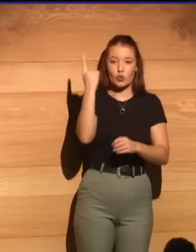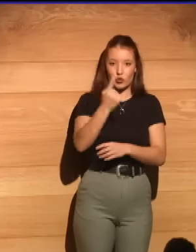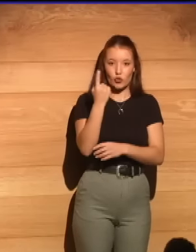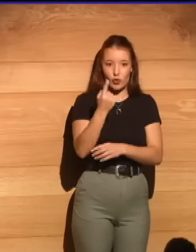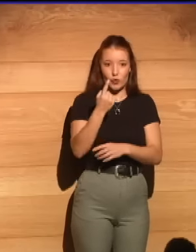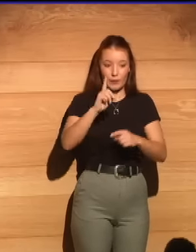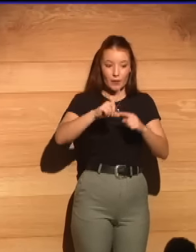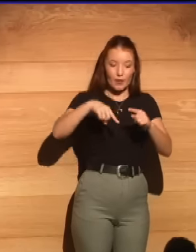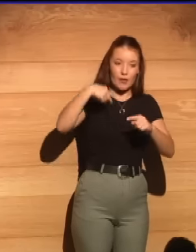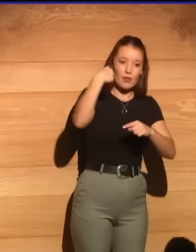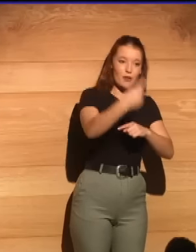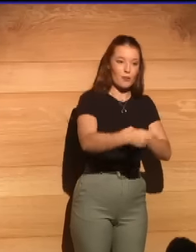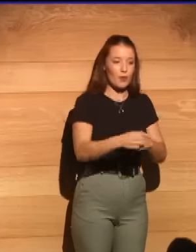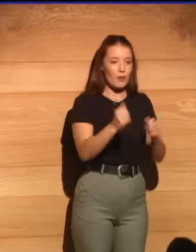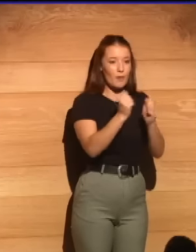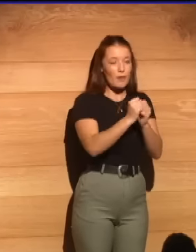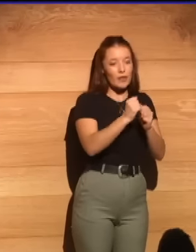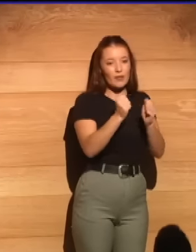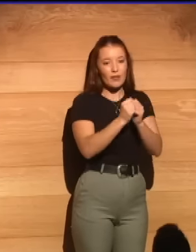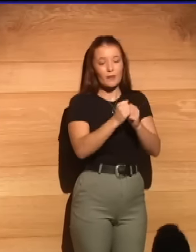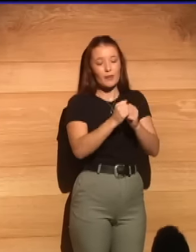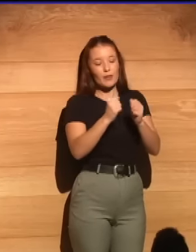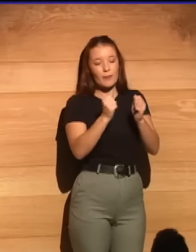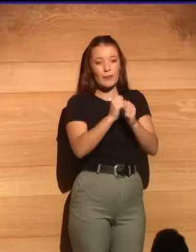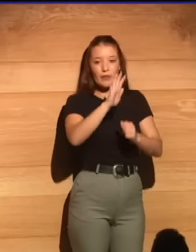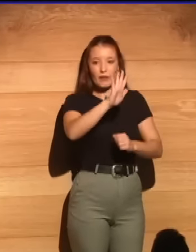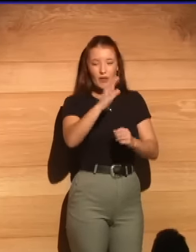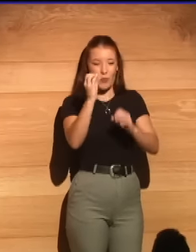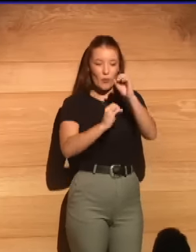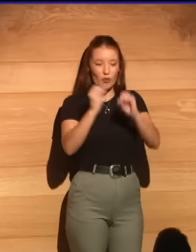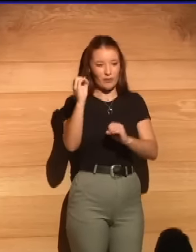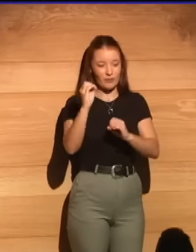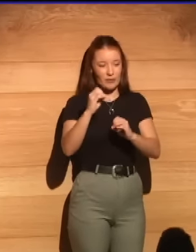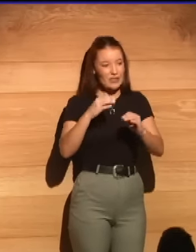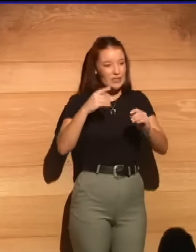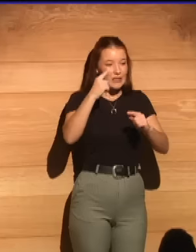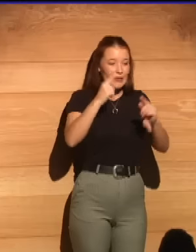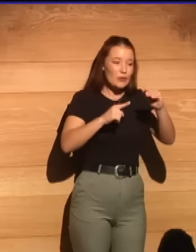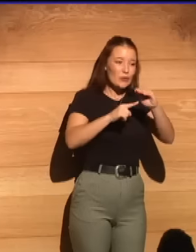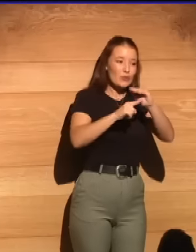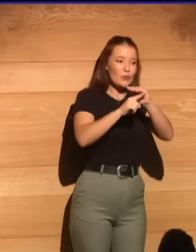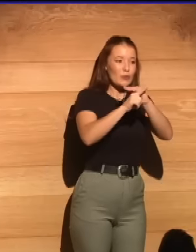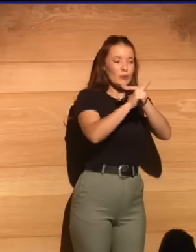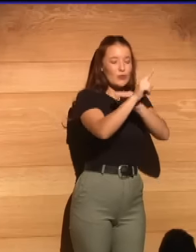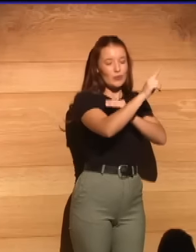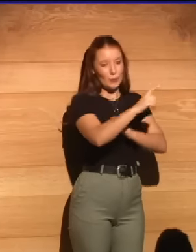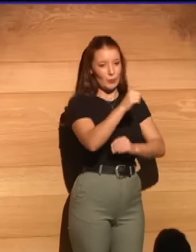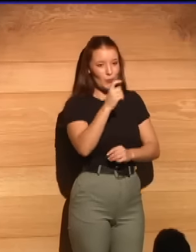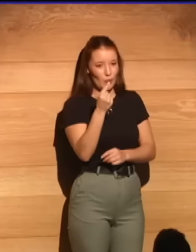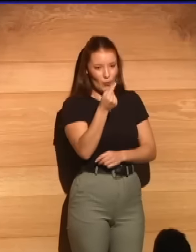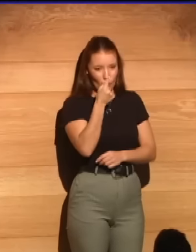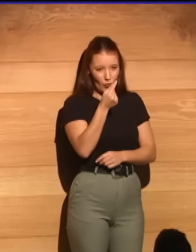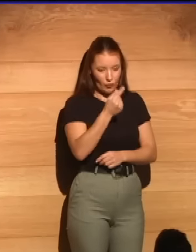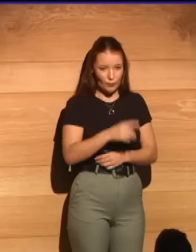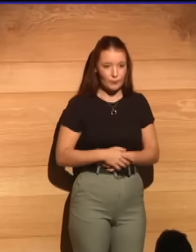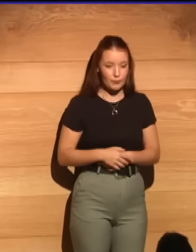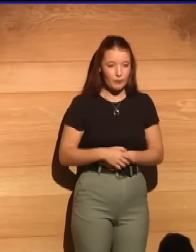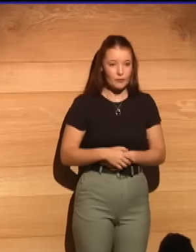un 20-25%. Por tanto, no hemos avanzado tanto en el ámbito tecnológico.